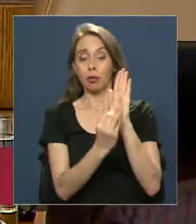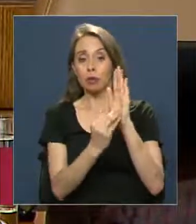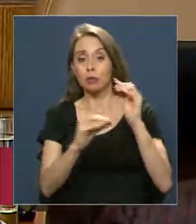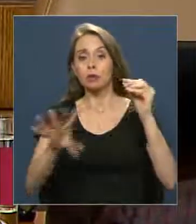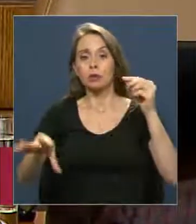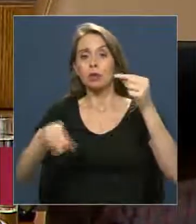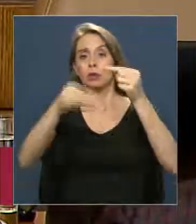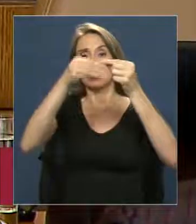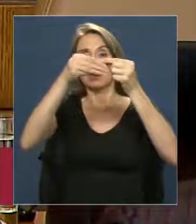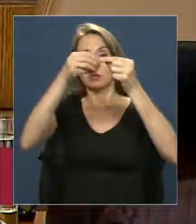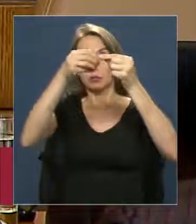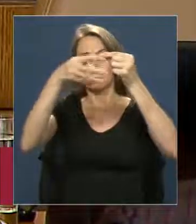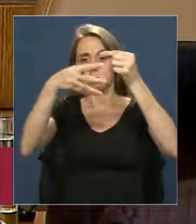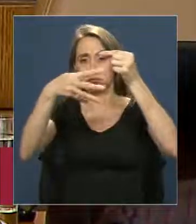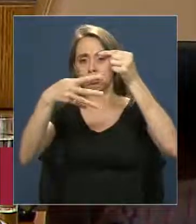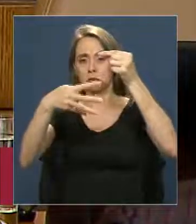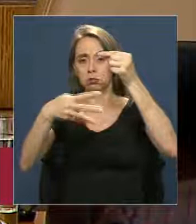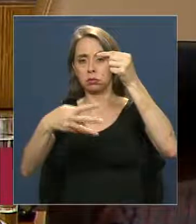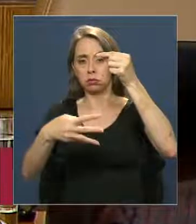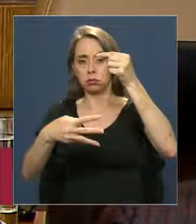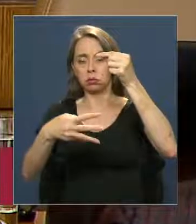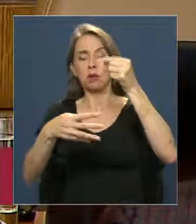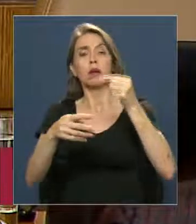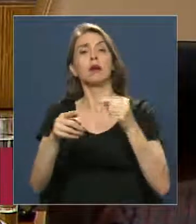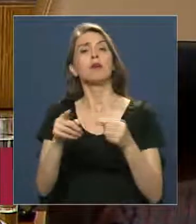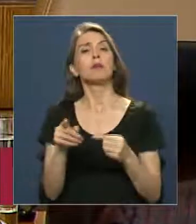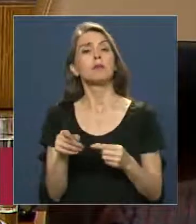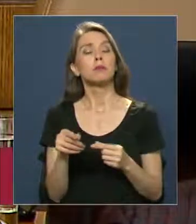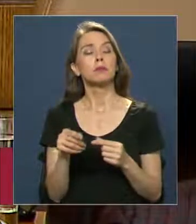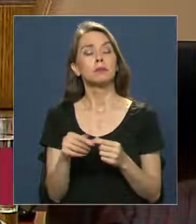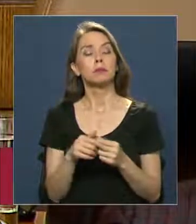que probablemente si uno pudiera